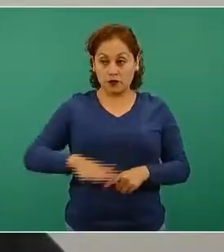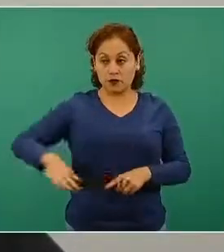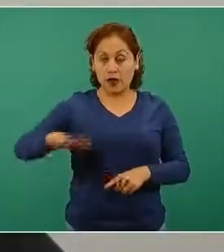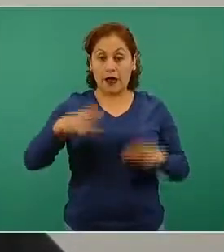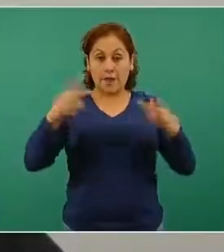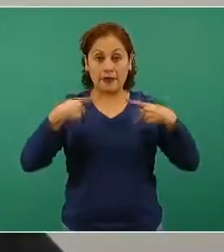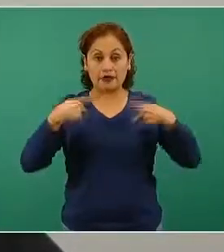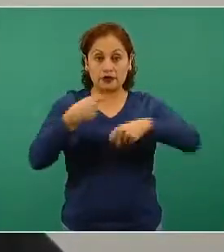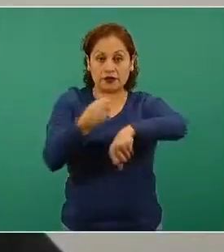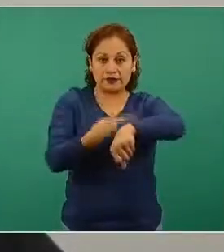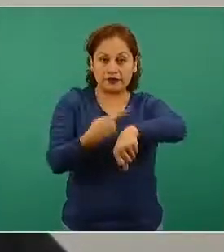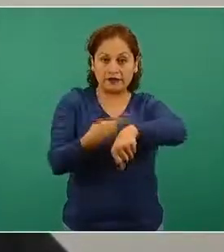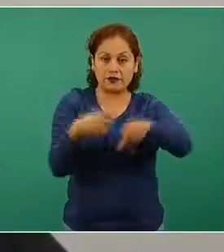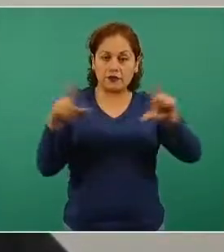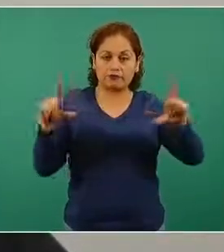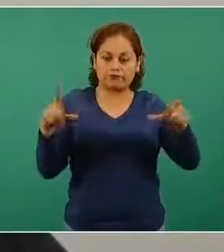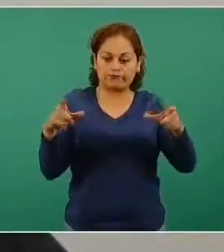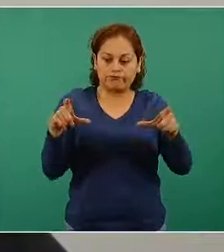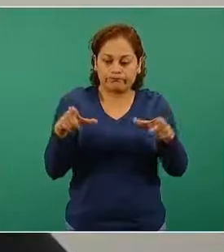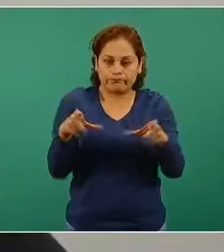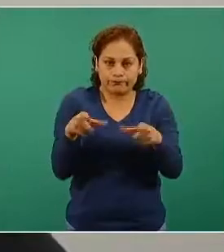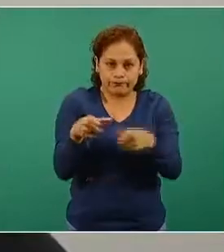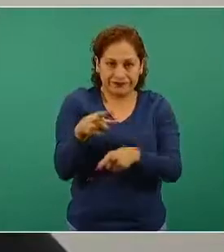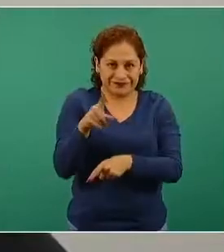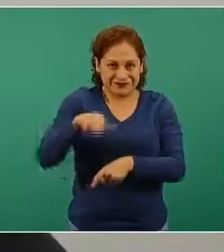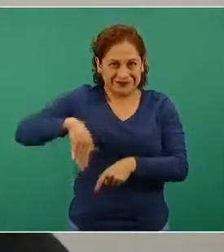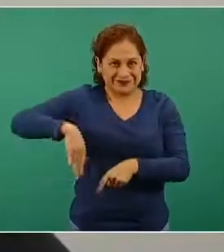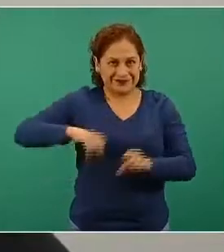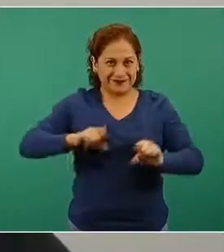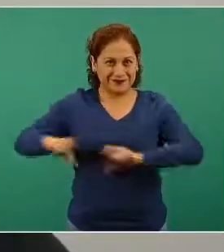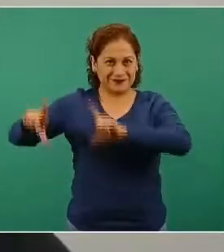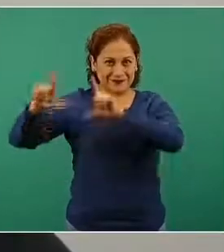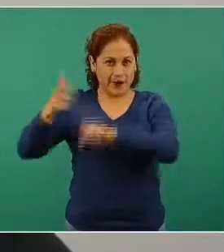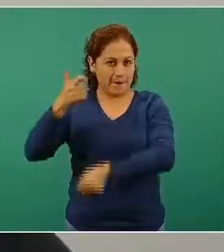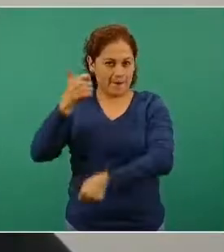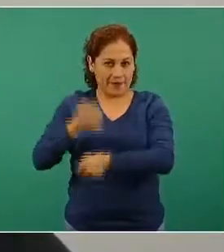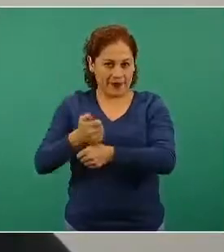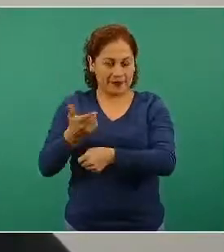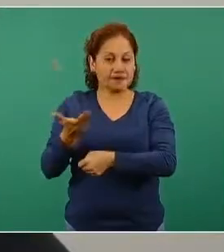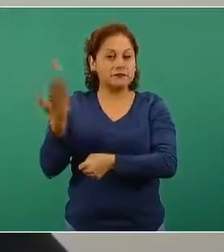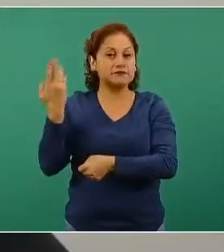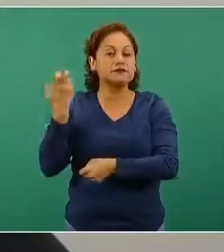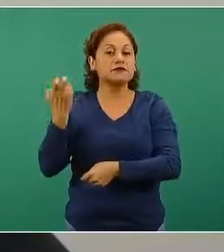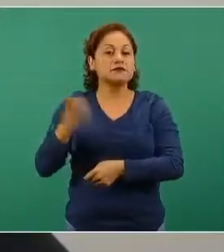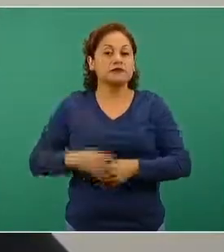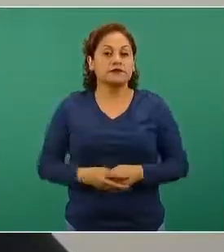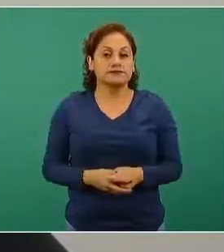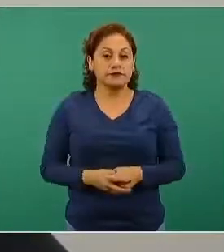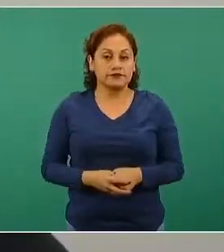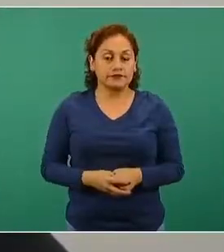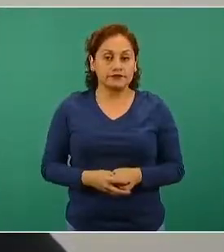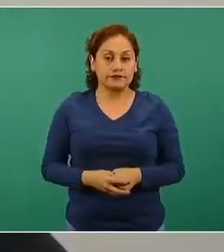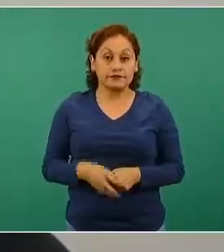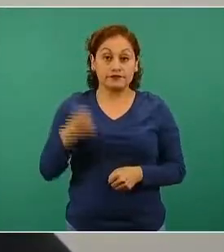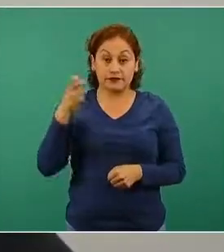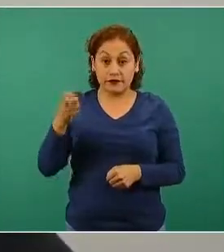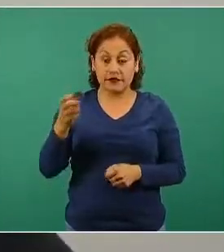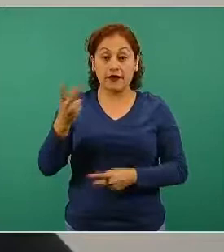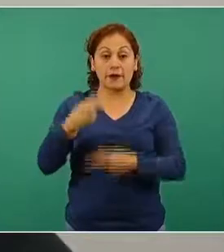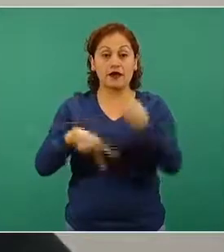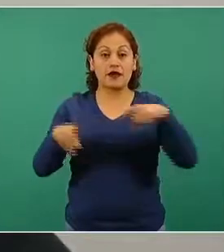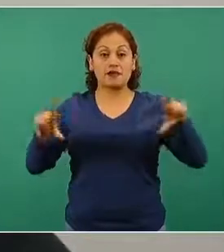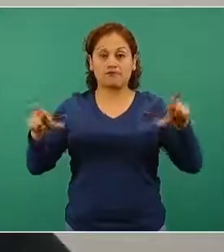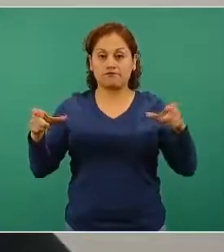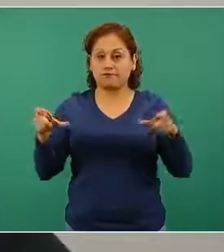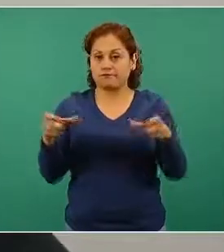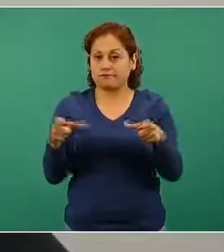claramente en la línea azul de nuestra primera diapositiva de todos los días, entonces esa disminución impacta directamente en que